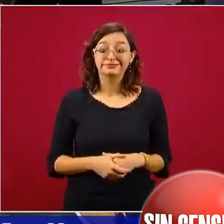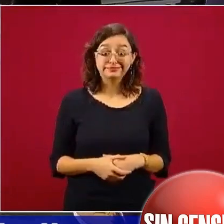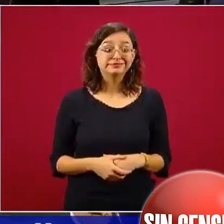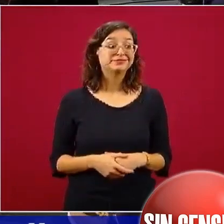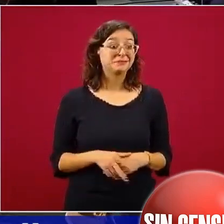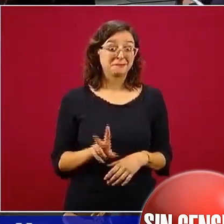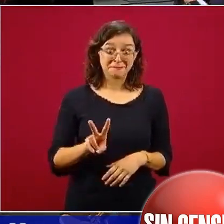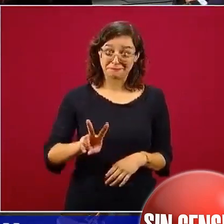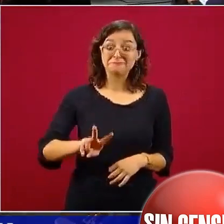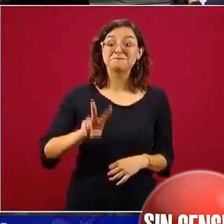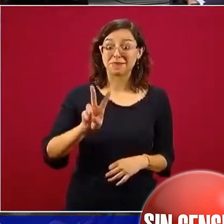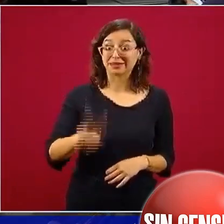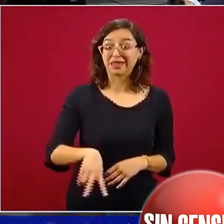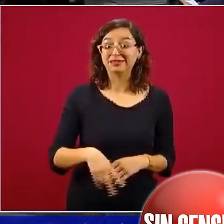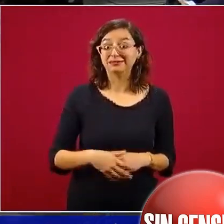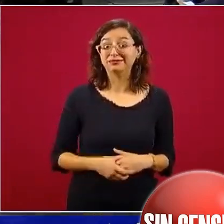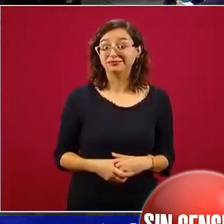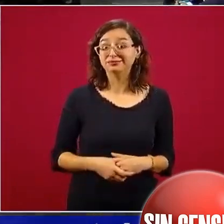desgraciadamente.